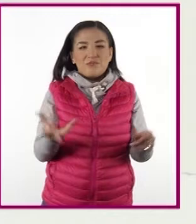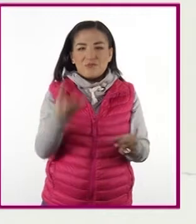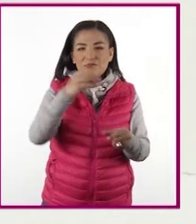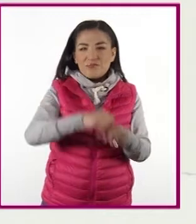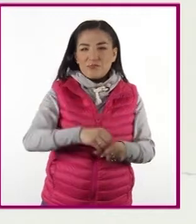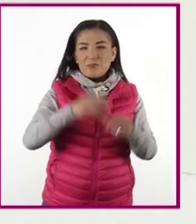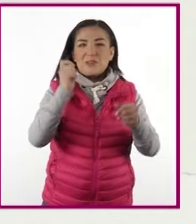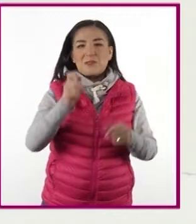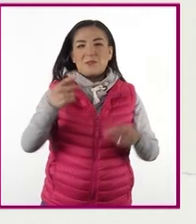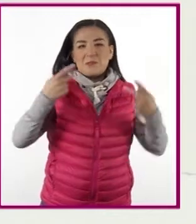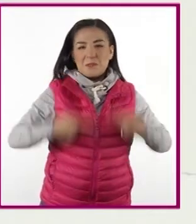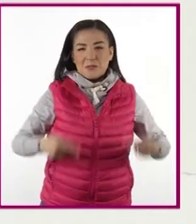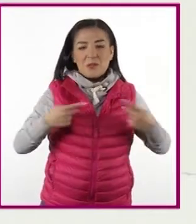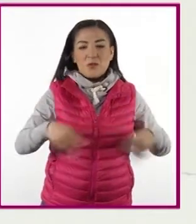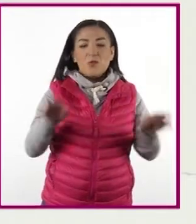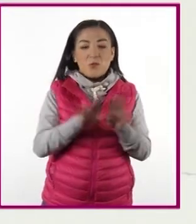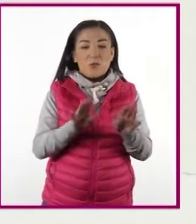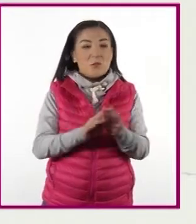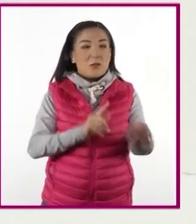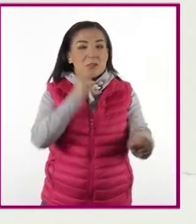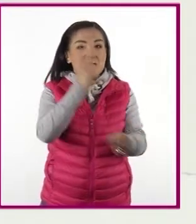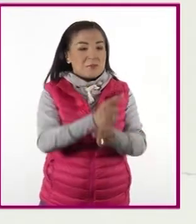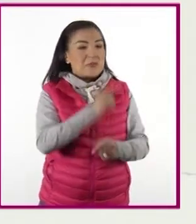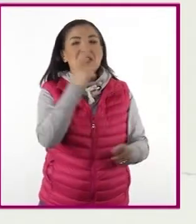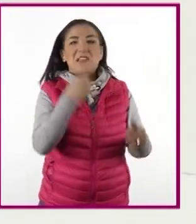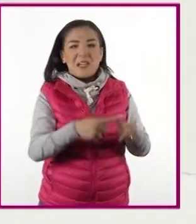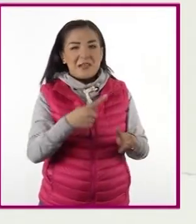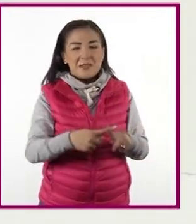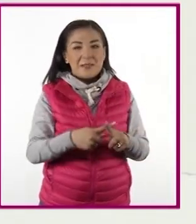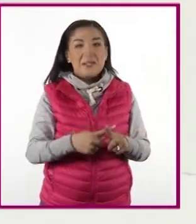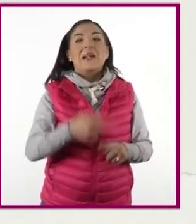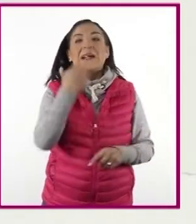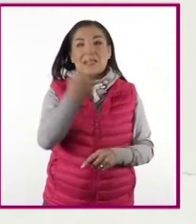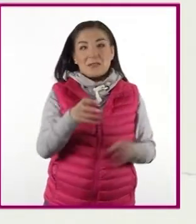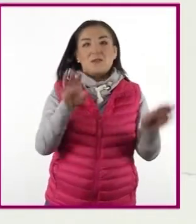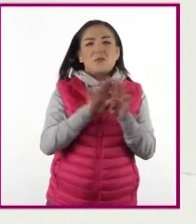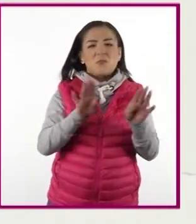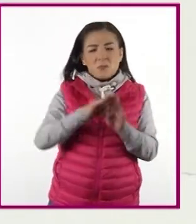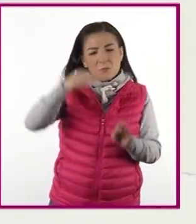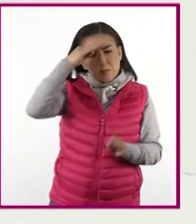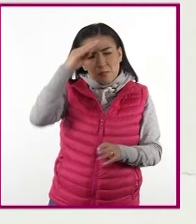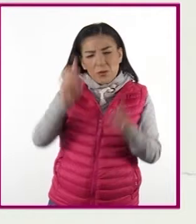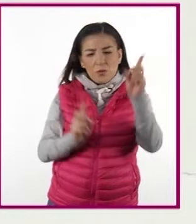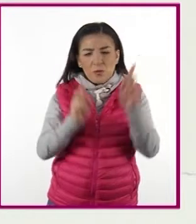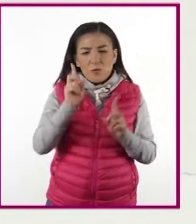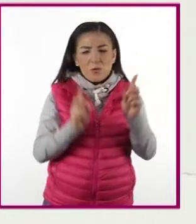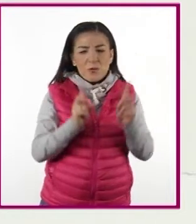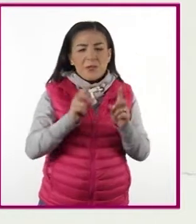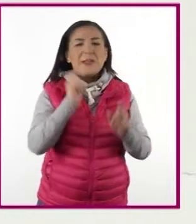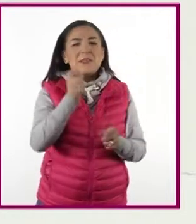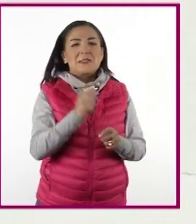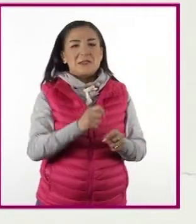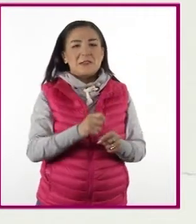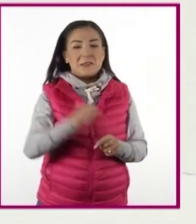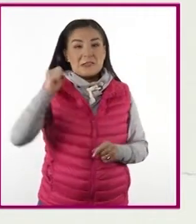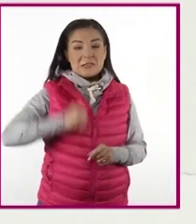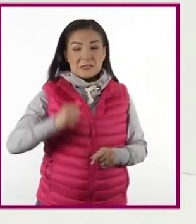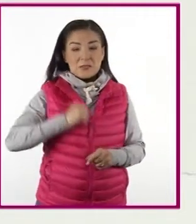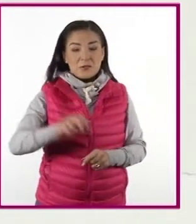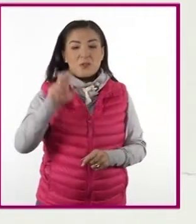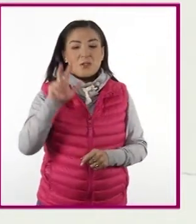población que no se dejaban identificar. Sin duda alguna, el aumento marcado de la población en el siglo